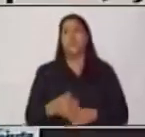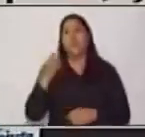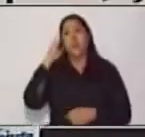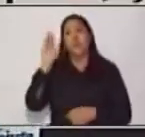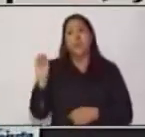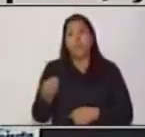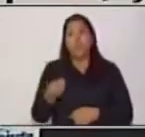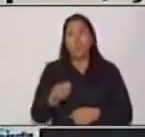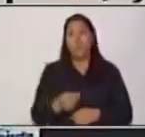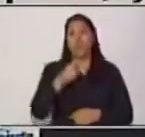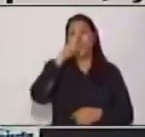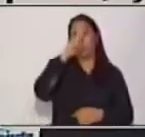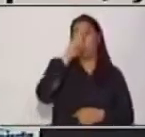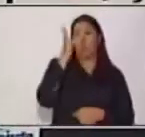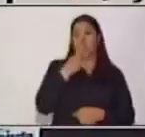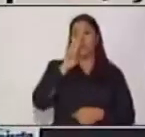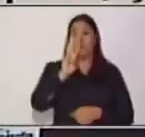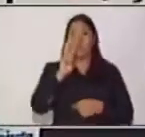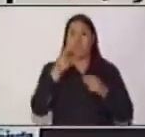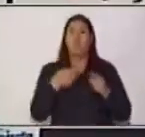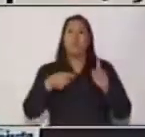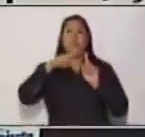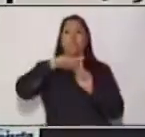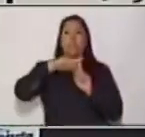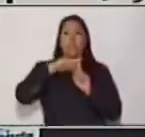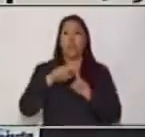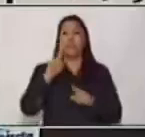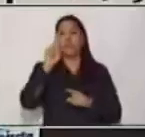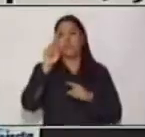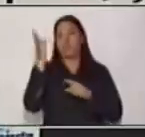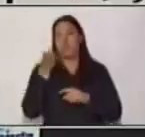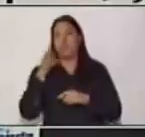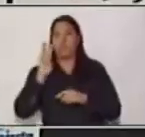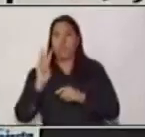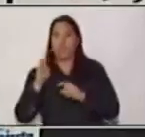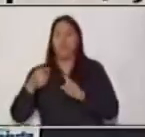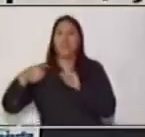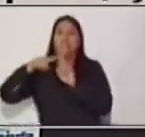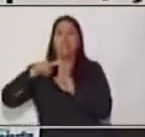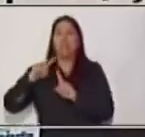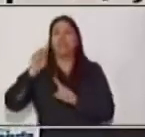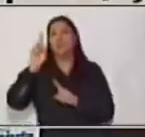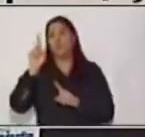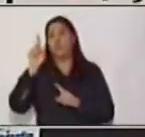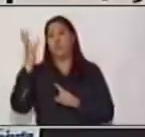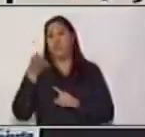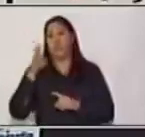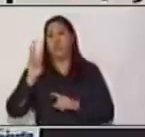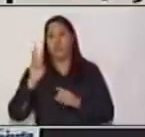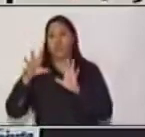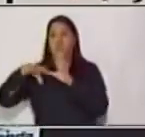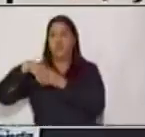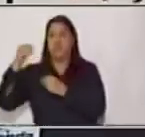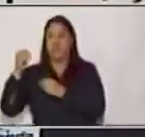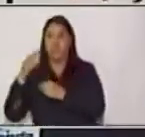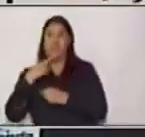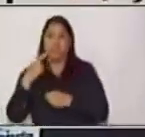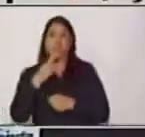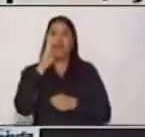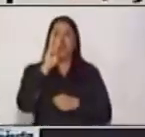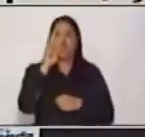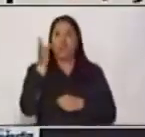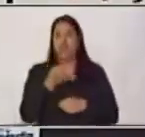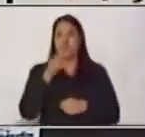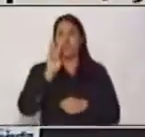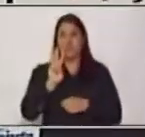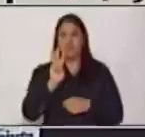más 1/3 son 2/3, más 1/3, 3/3. Entonces, la X cantidad de jugo la va a